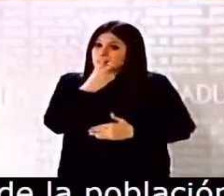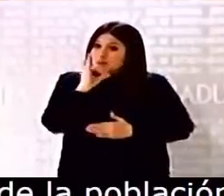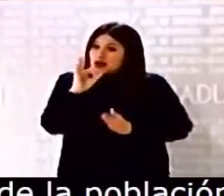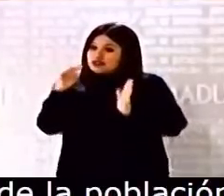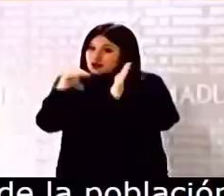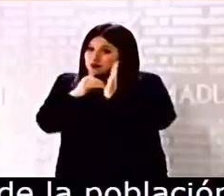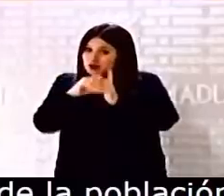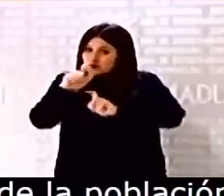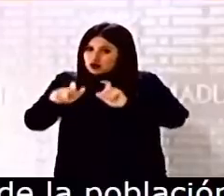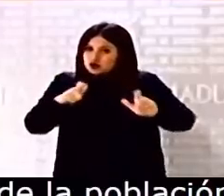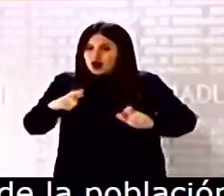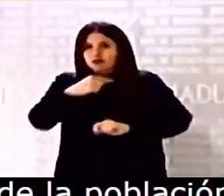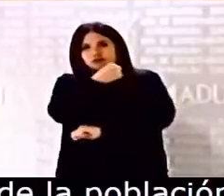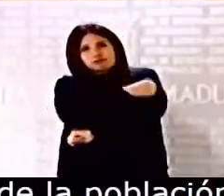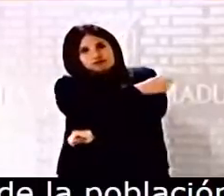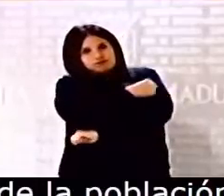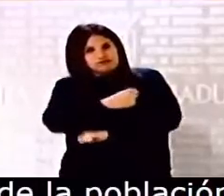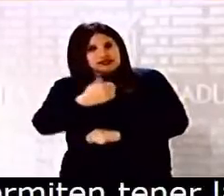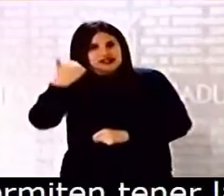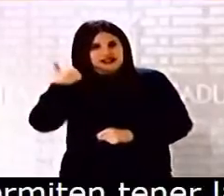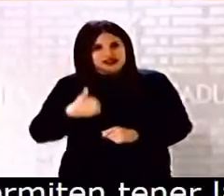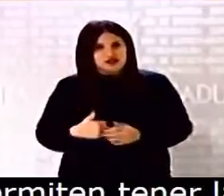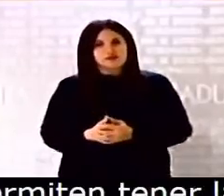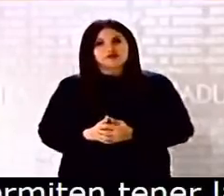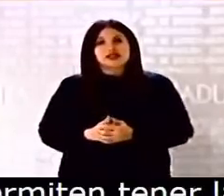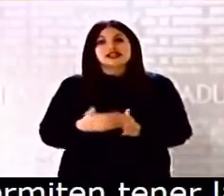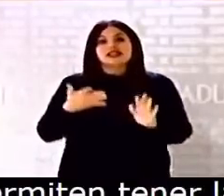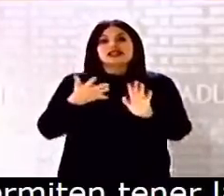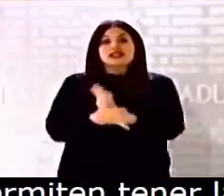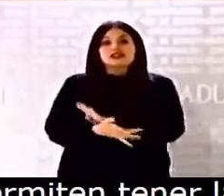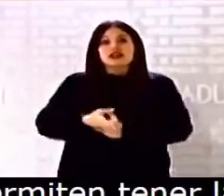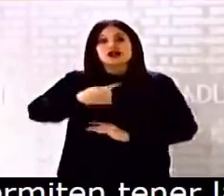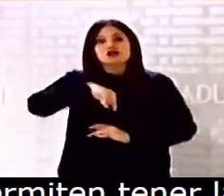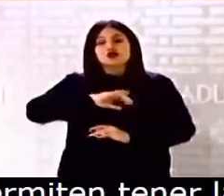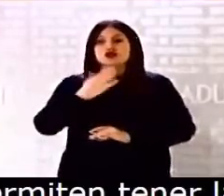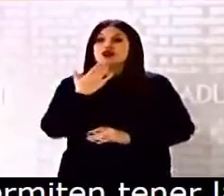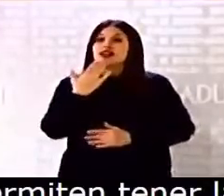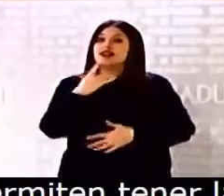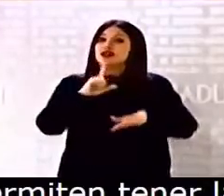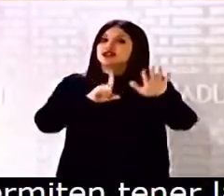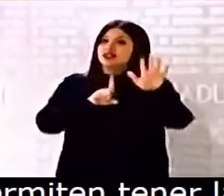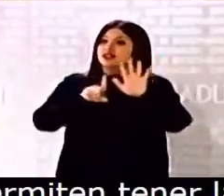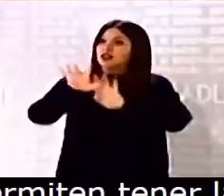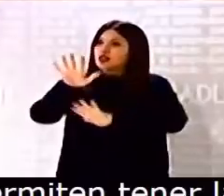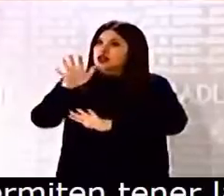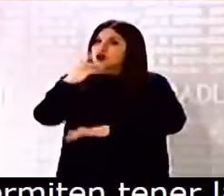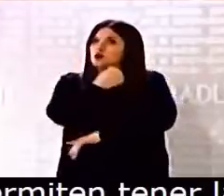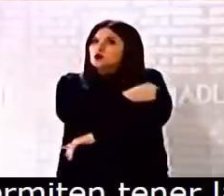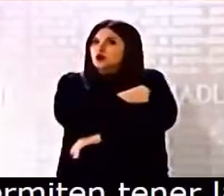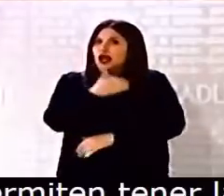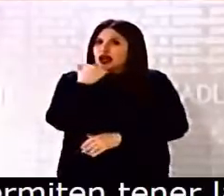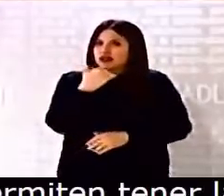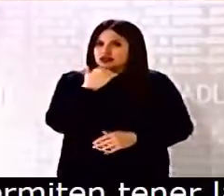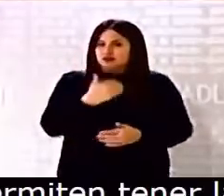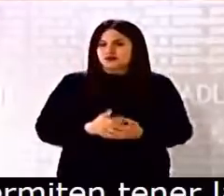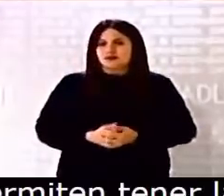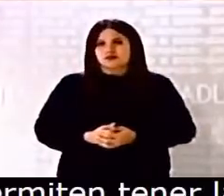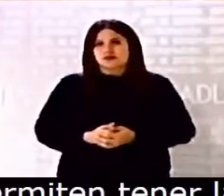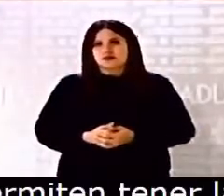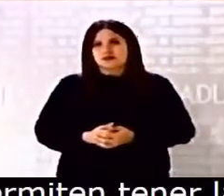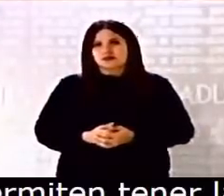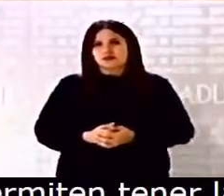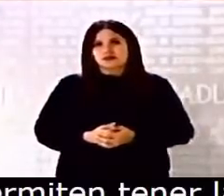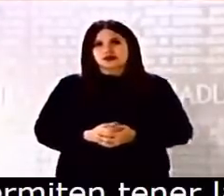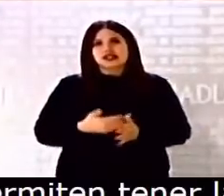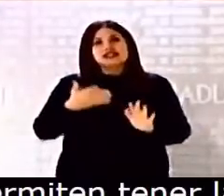incidencia acumulada en los mayores de 65 años de las que le hablaban anteriormente. Cuidado que estos